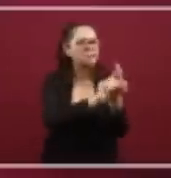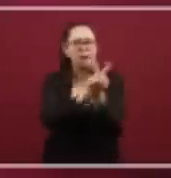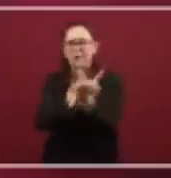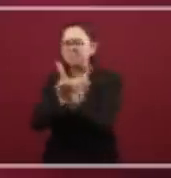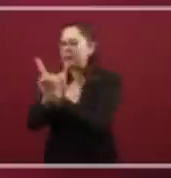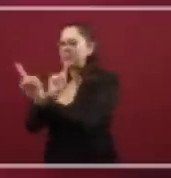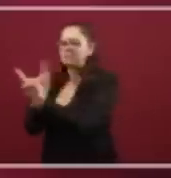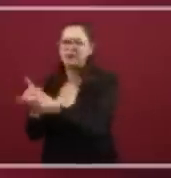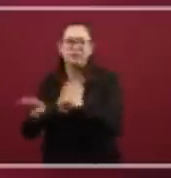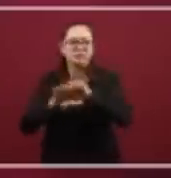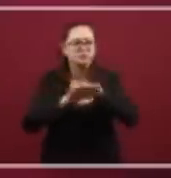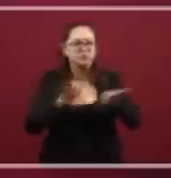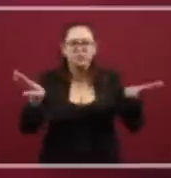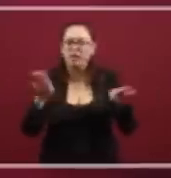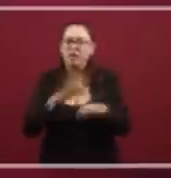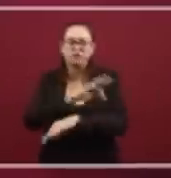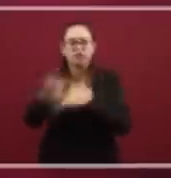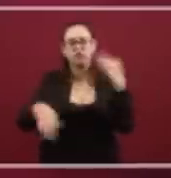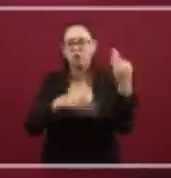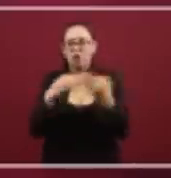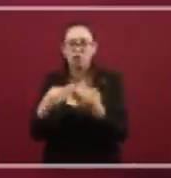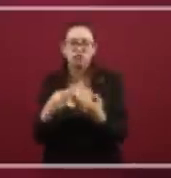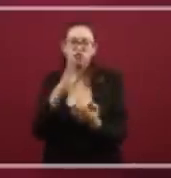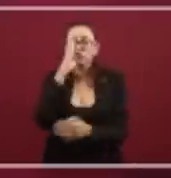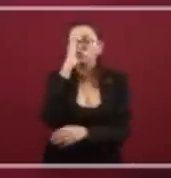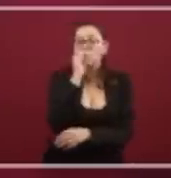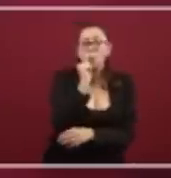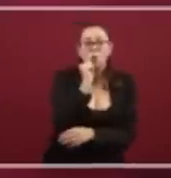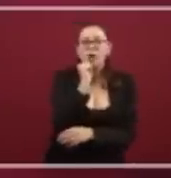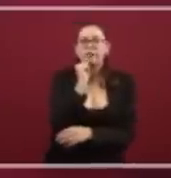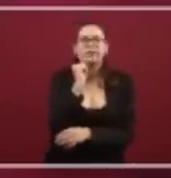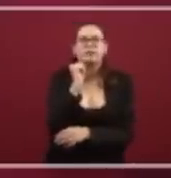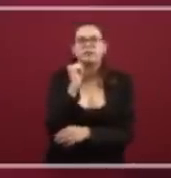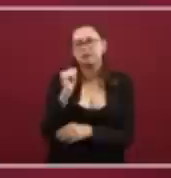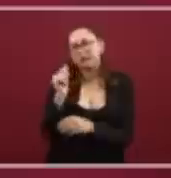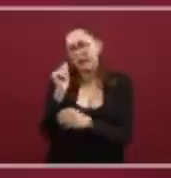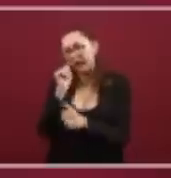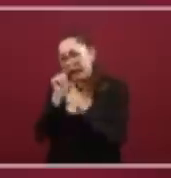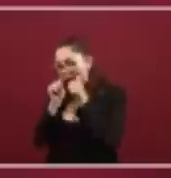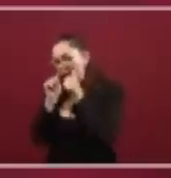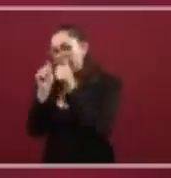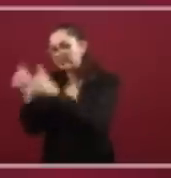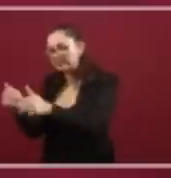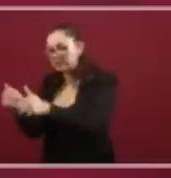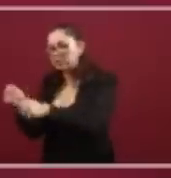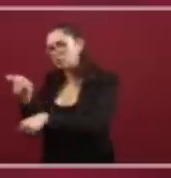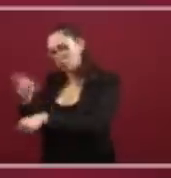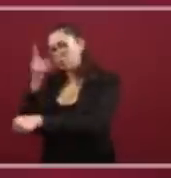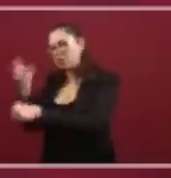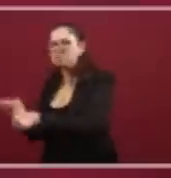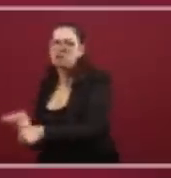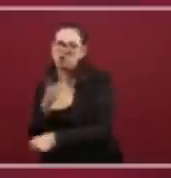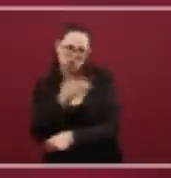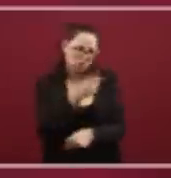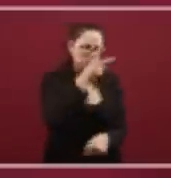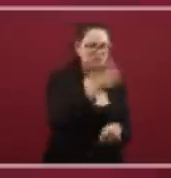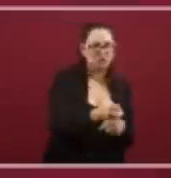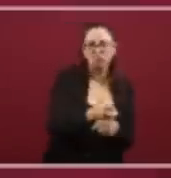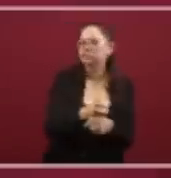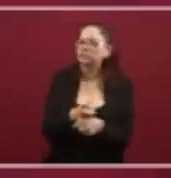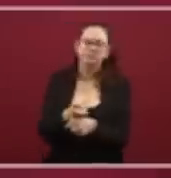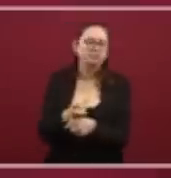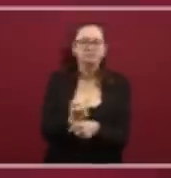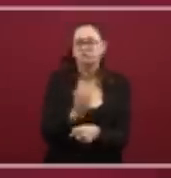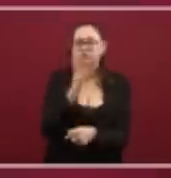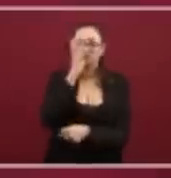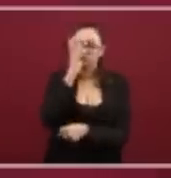solución en las mismas condiciones no puede haber una atención de primero de segunda para estas personas están agrupadas